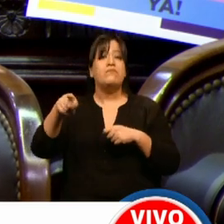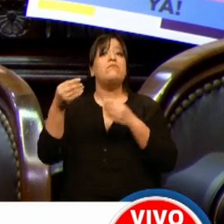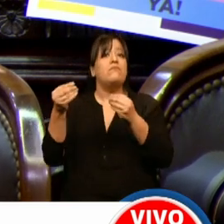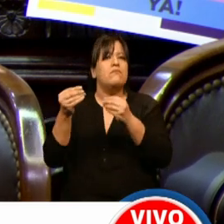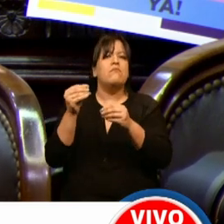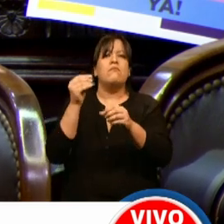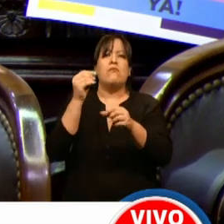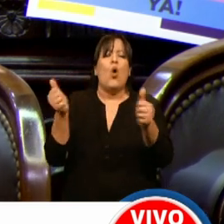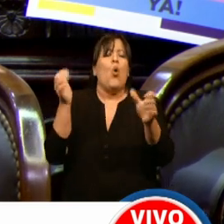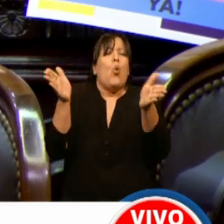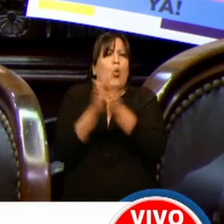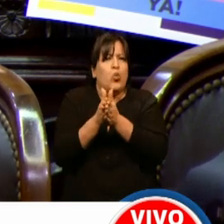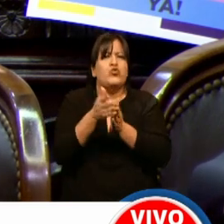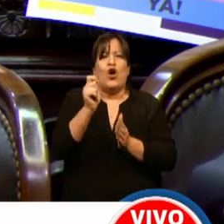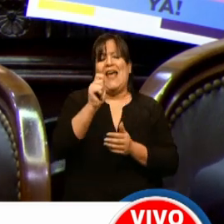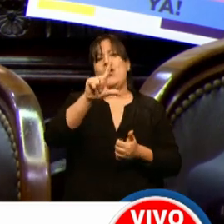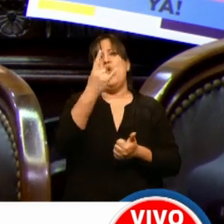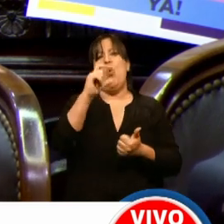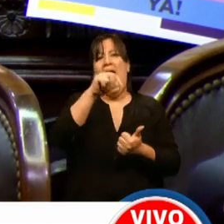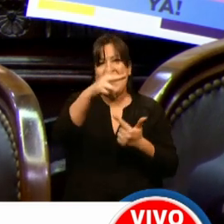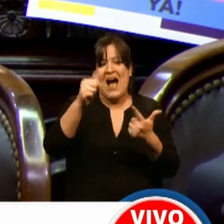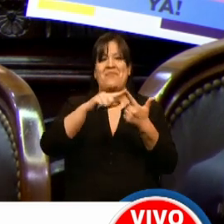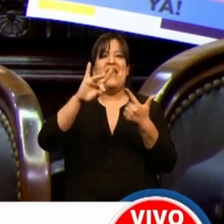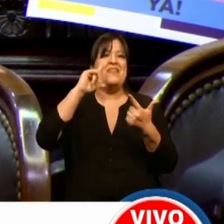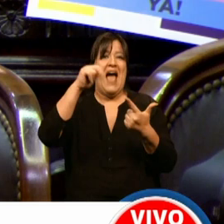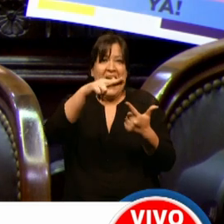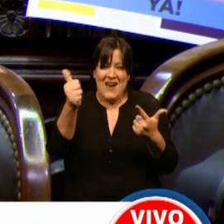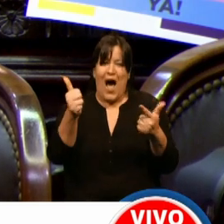mano de lohan a mediana